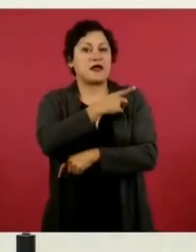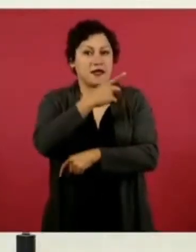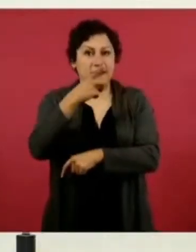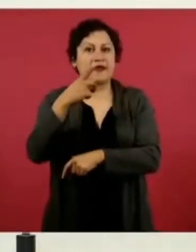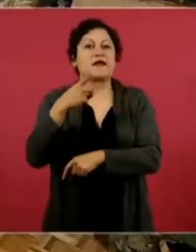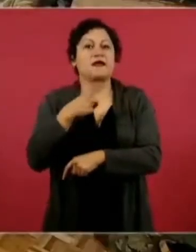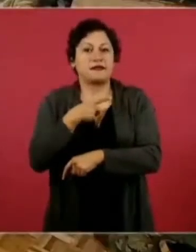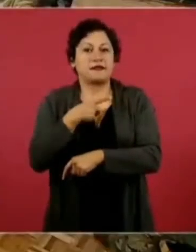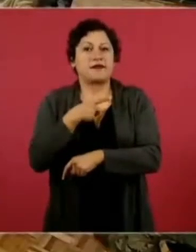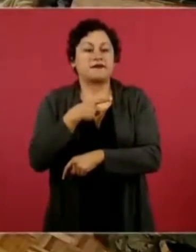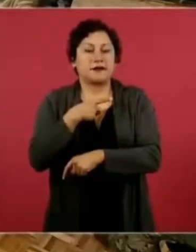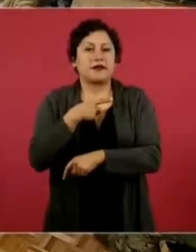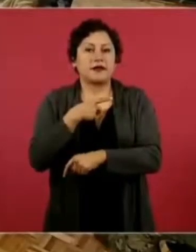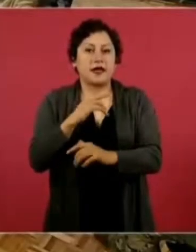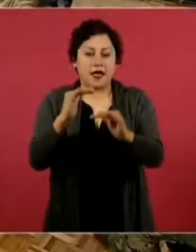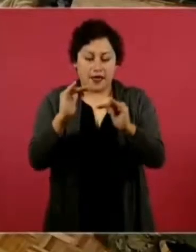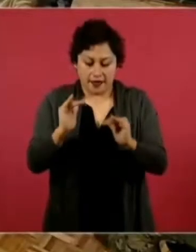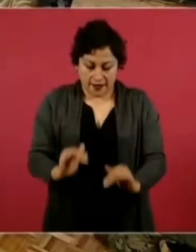Sí,